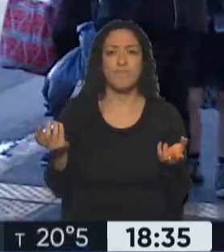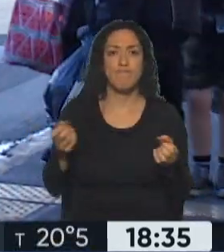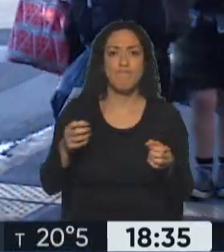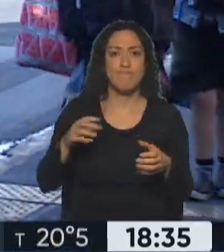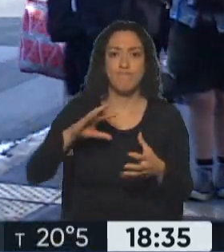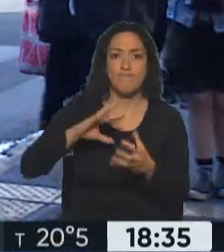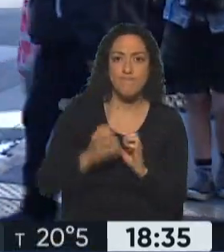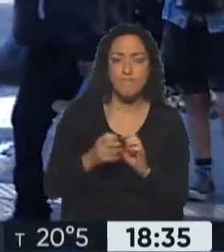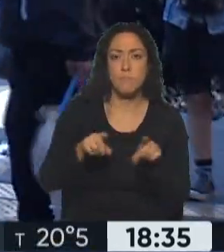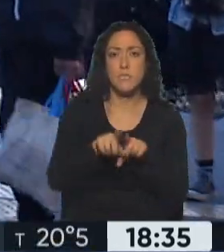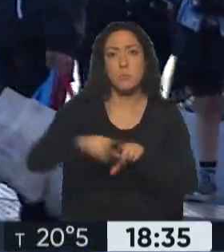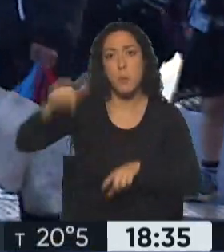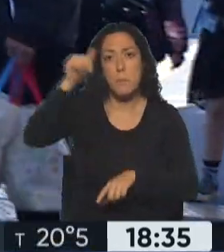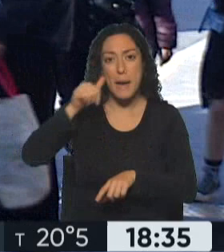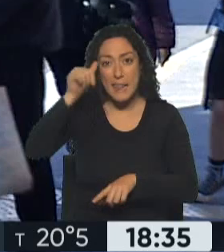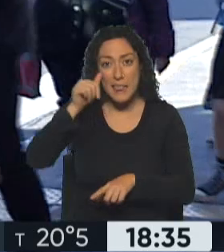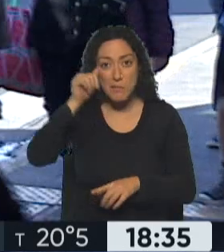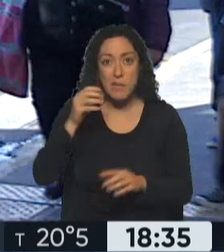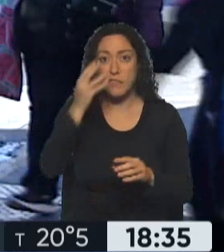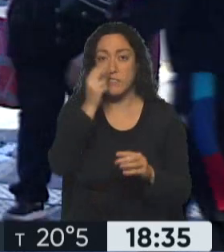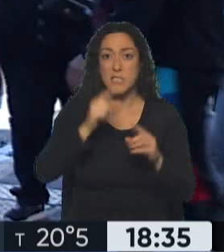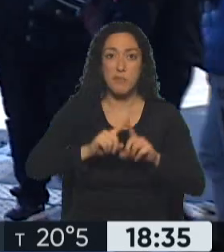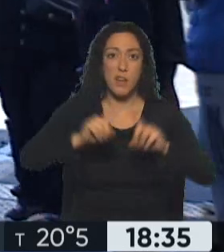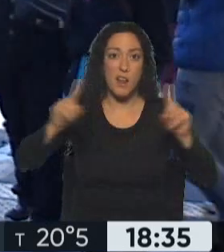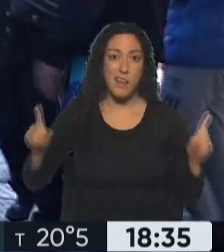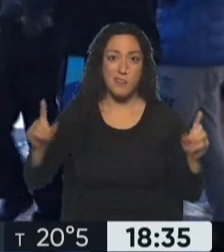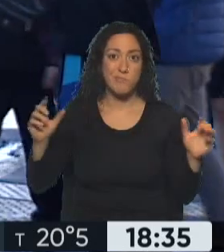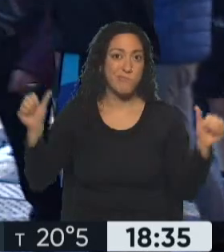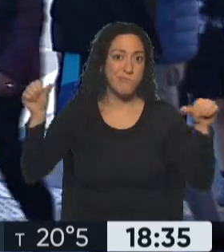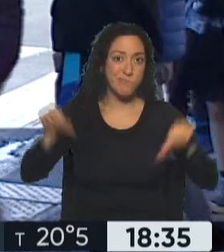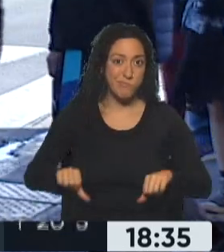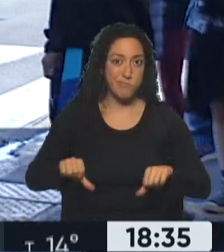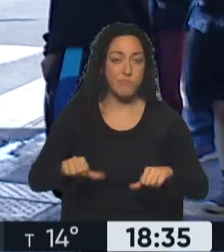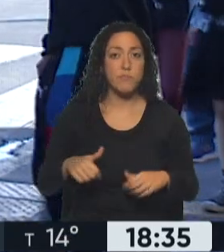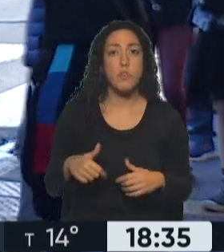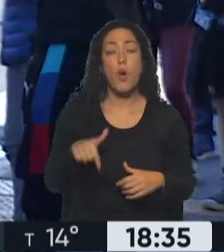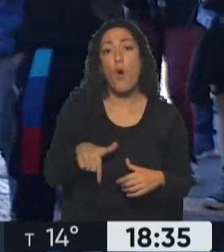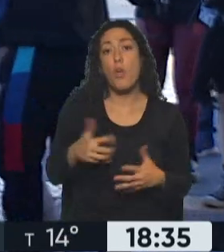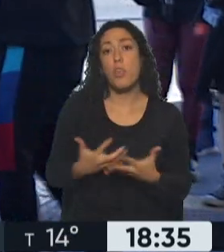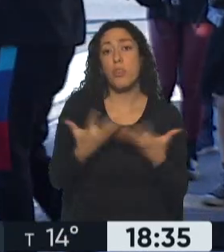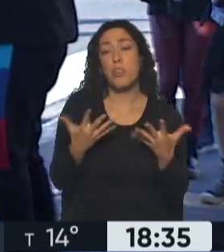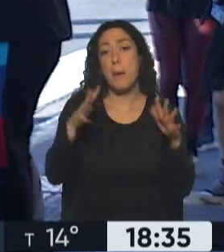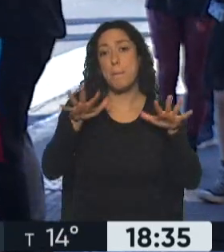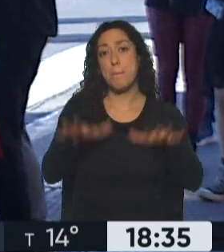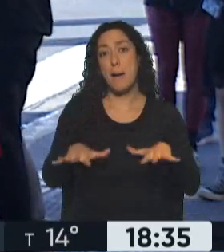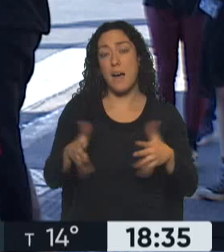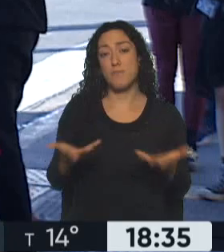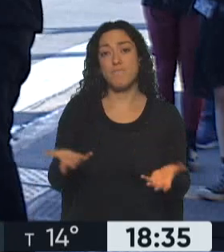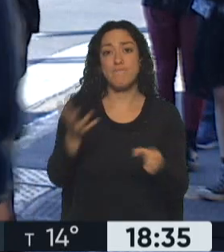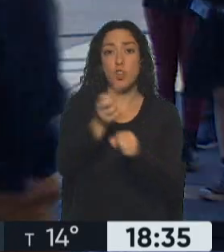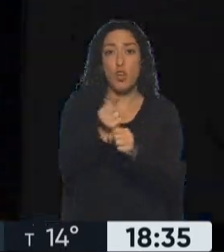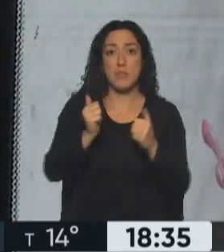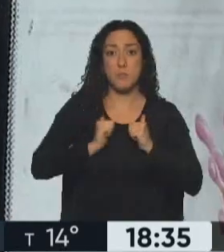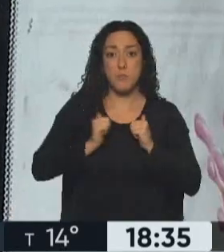previstos hacia Mar del Plata en este fin de largo. Hay paro, así que nada, esperando el colectivo. ¿Cuánto tiempo